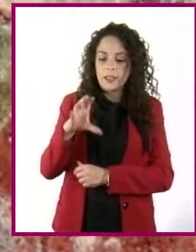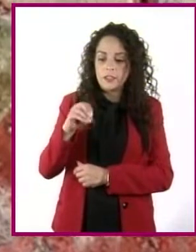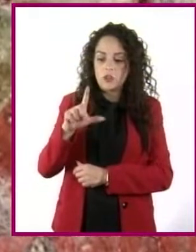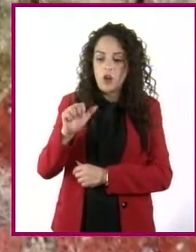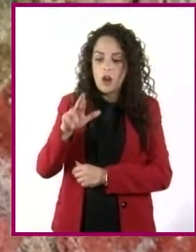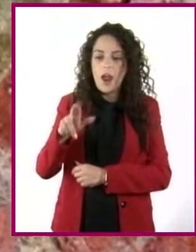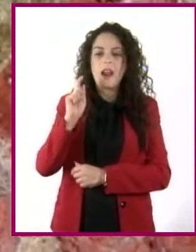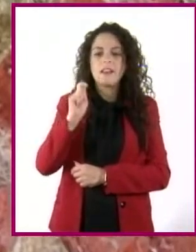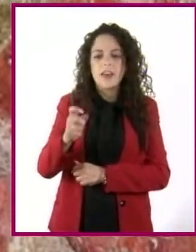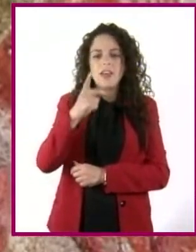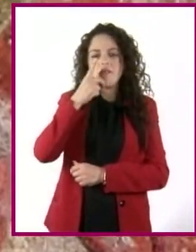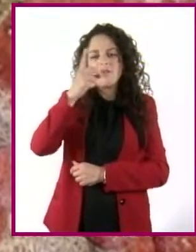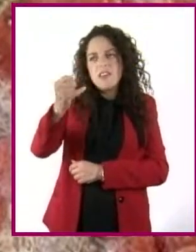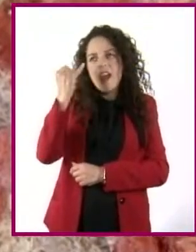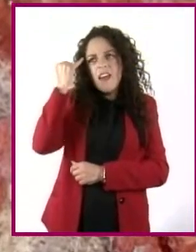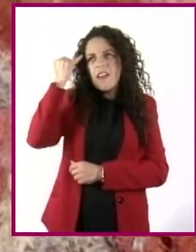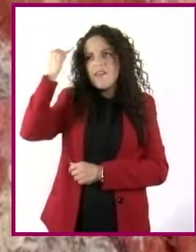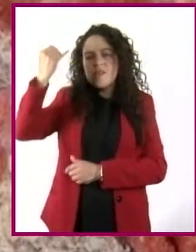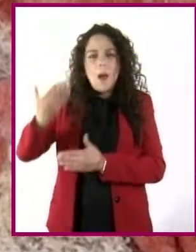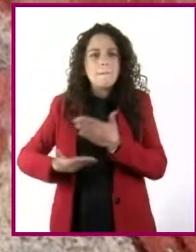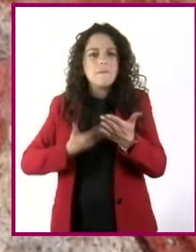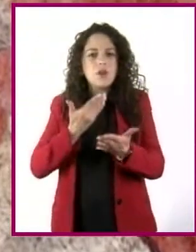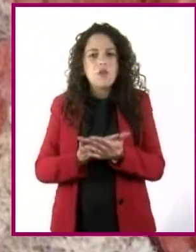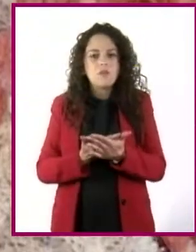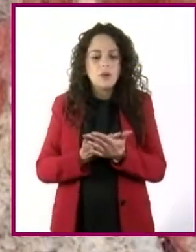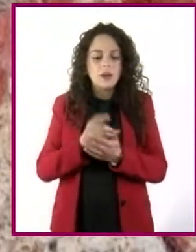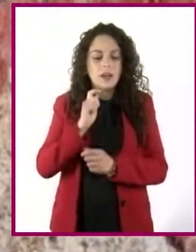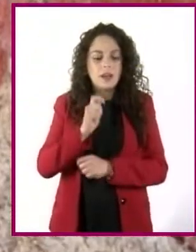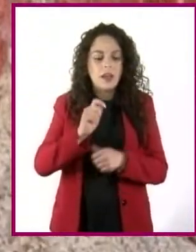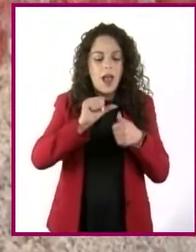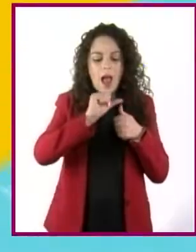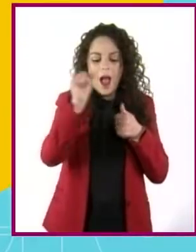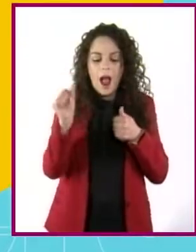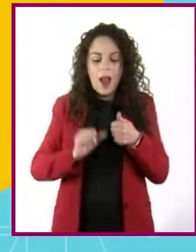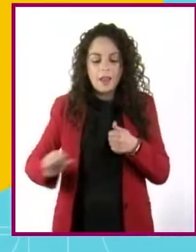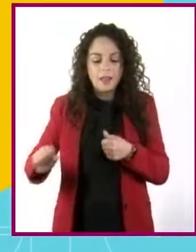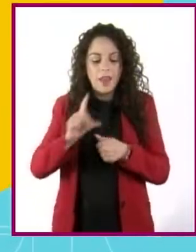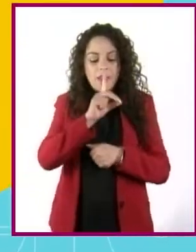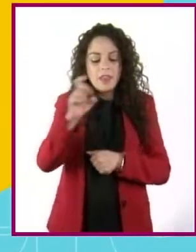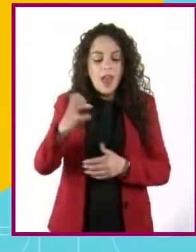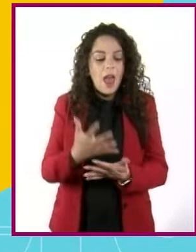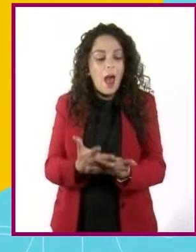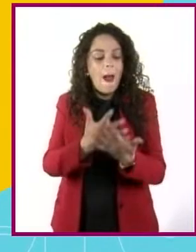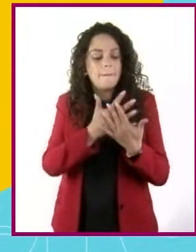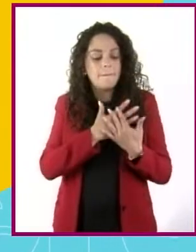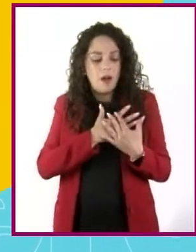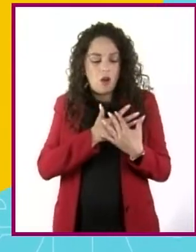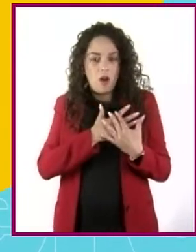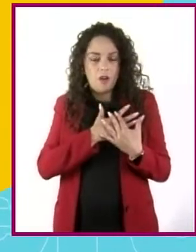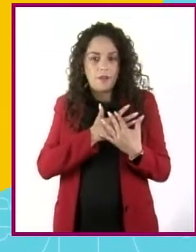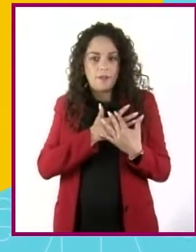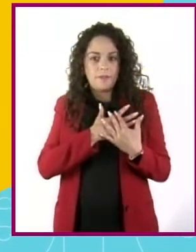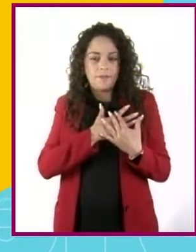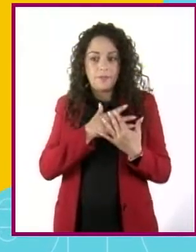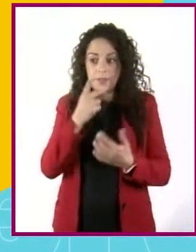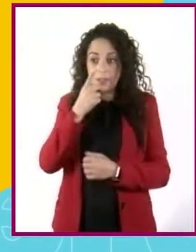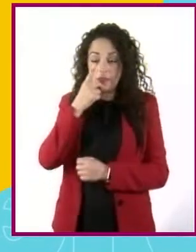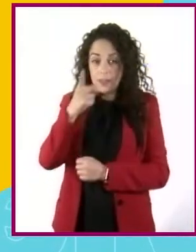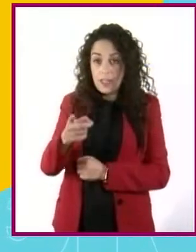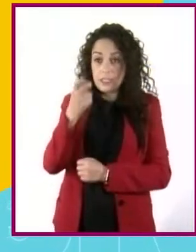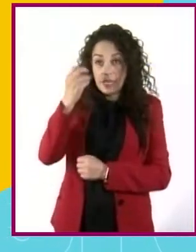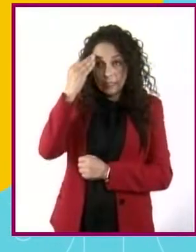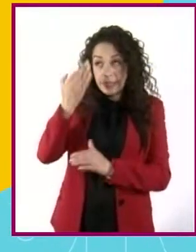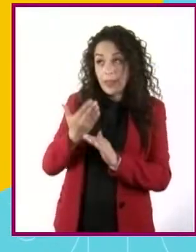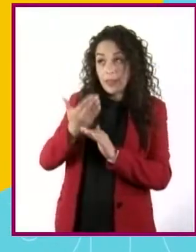de trovadores que proponían mediante su obra un arte de amar. Asimismo, refiere que en el amor en la Edad